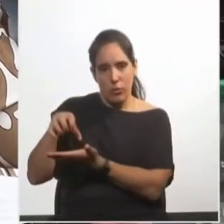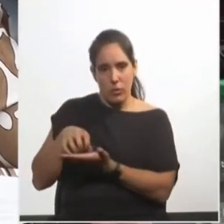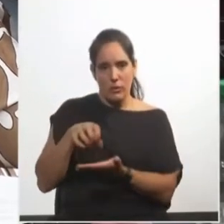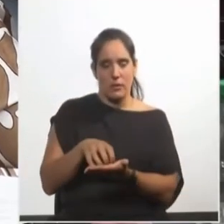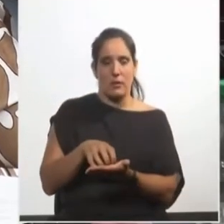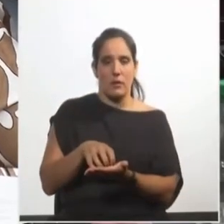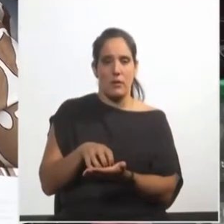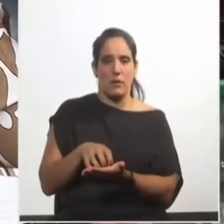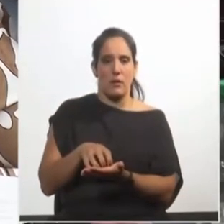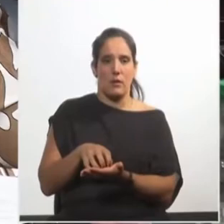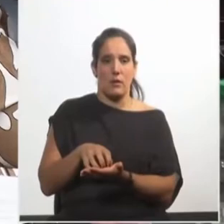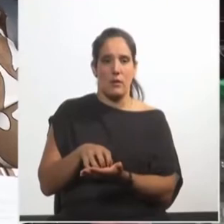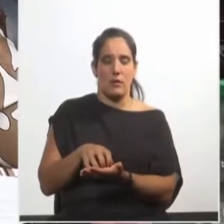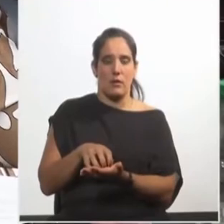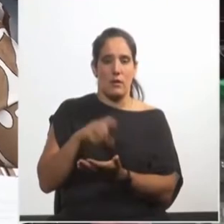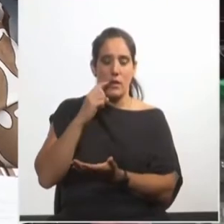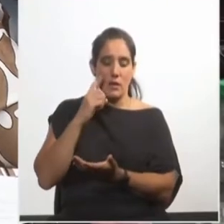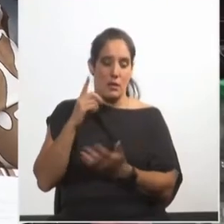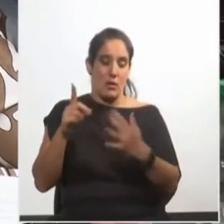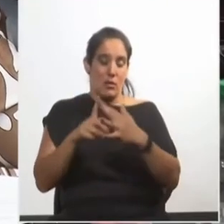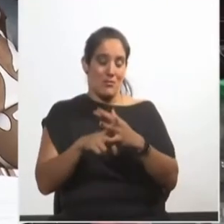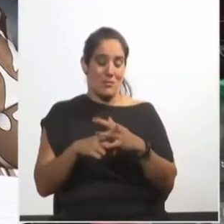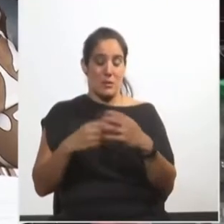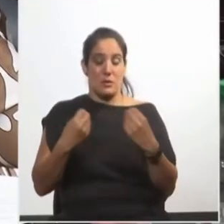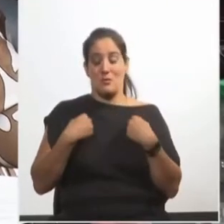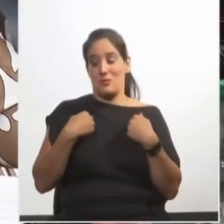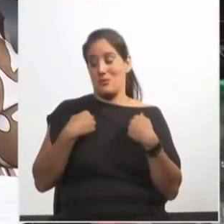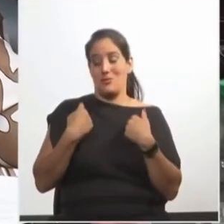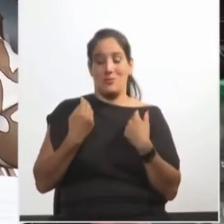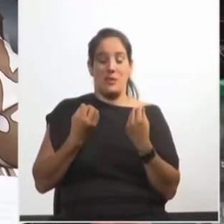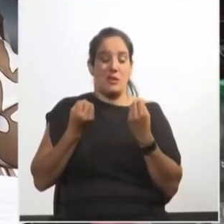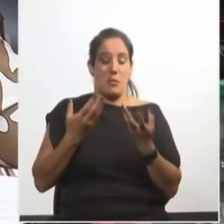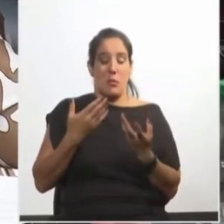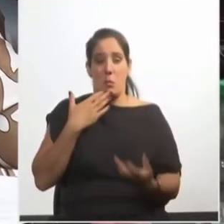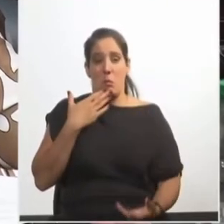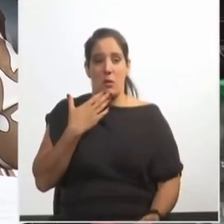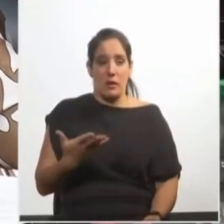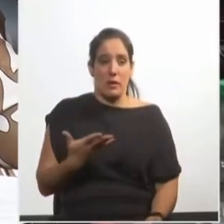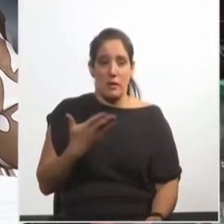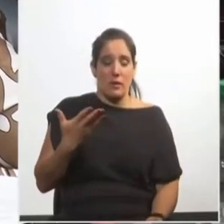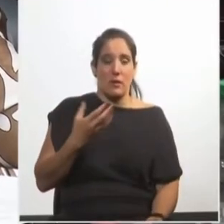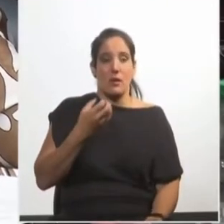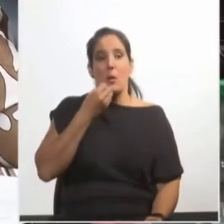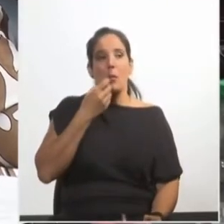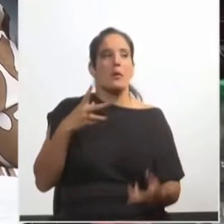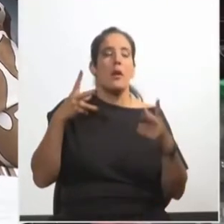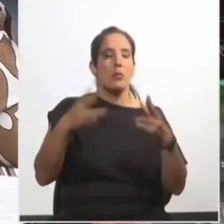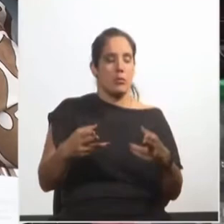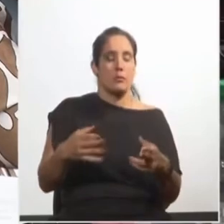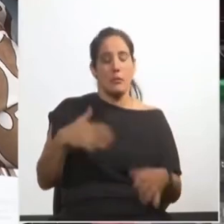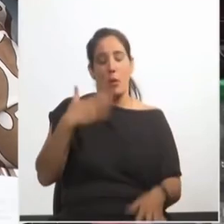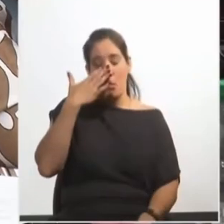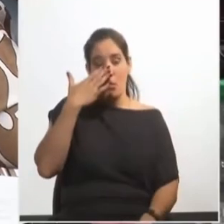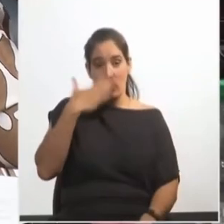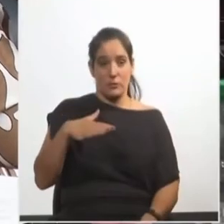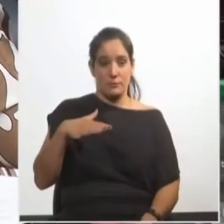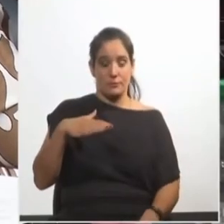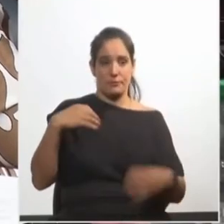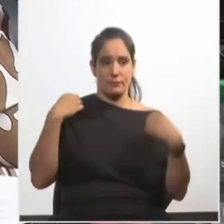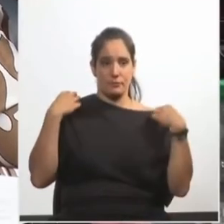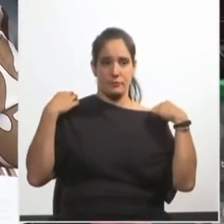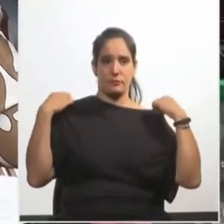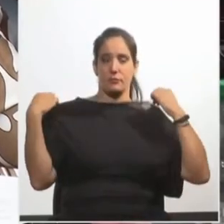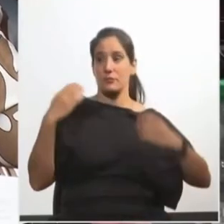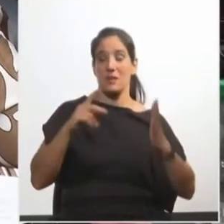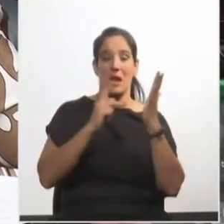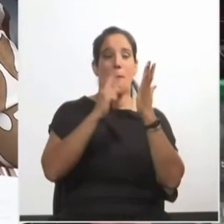causal, restricción que la verdad no encontramos para ella ningún fundamento. Por último, el